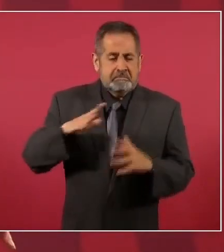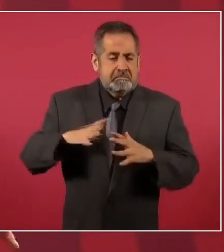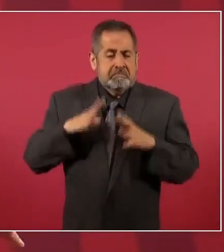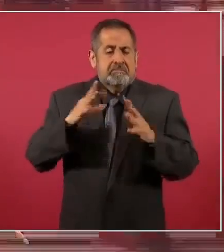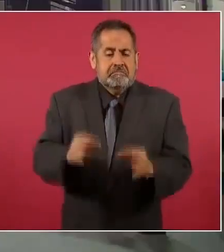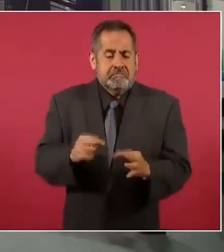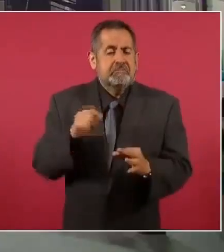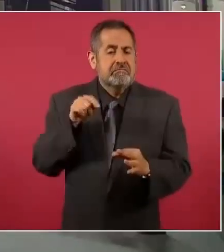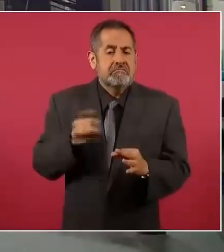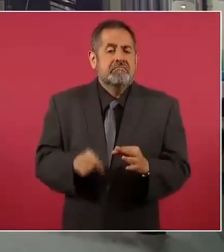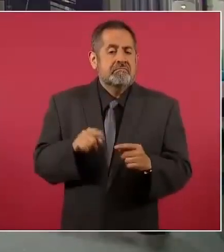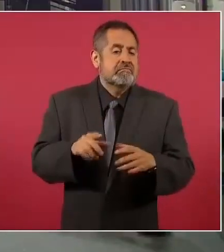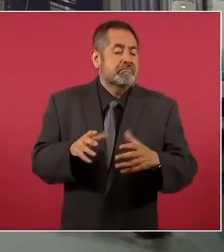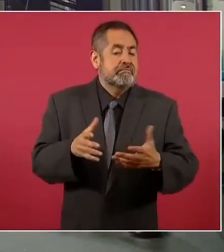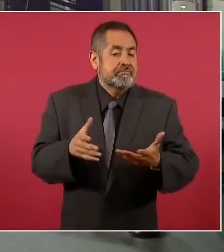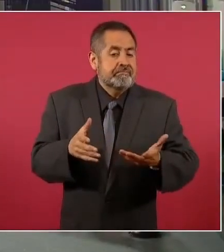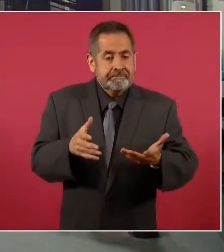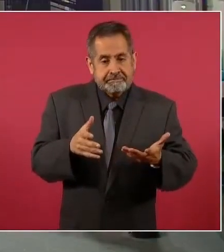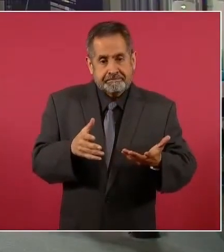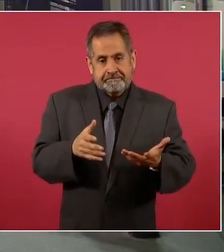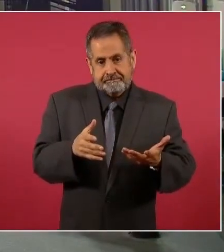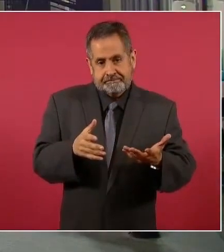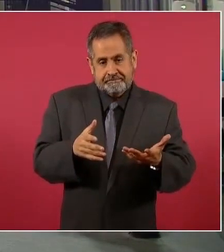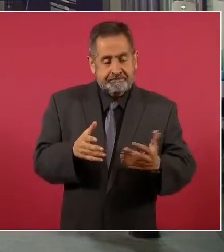después de